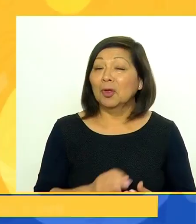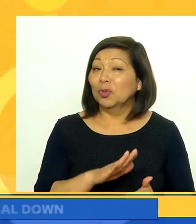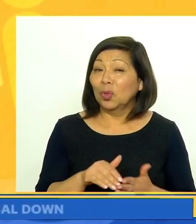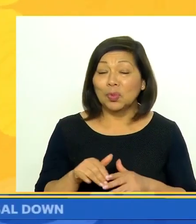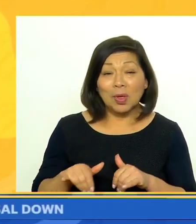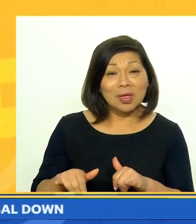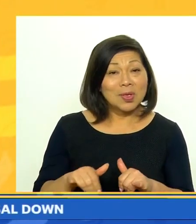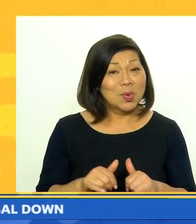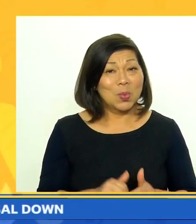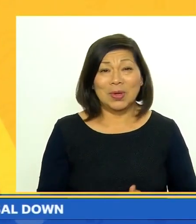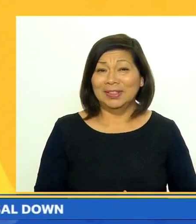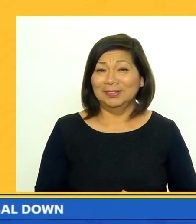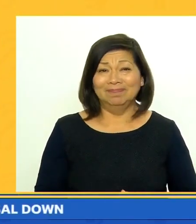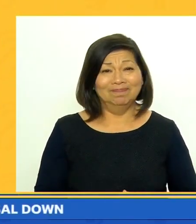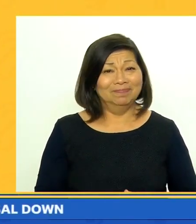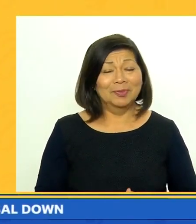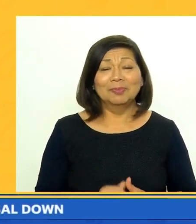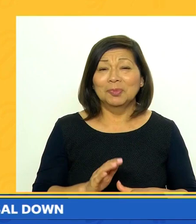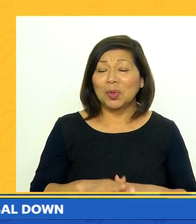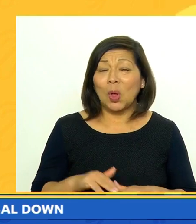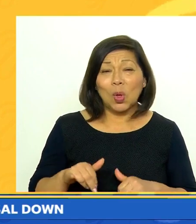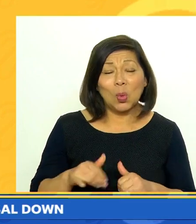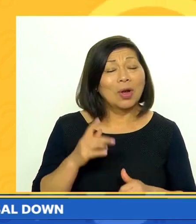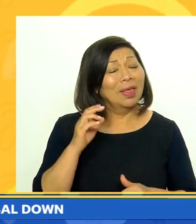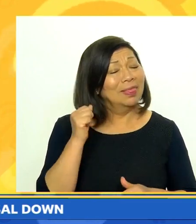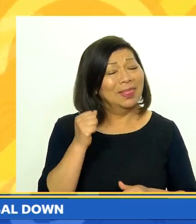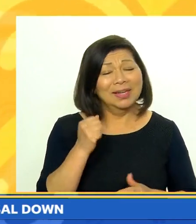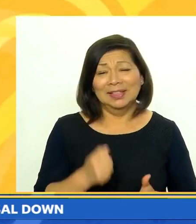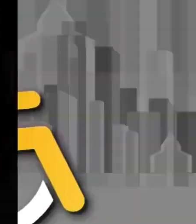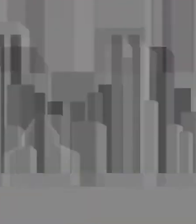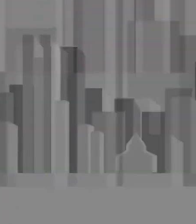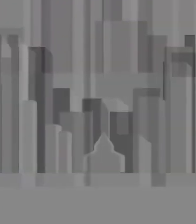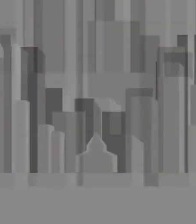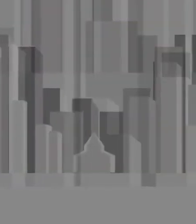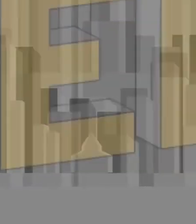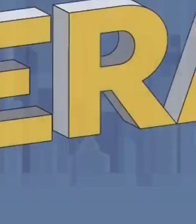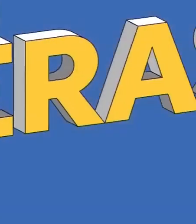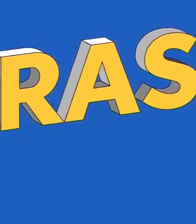Porque todos somos iguales y sobre todo iguales en derechos.